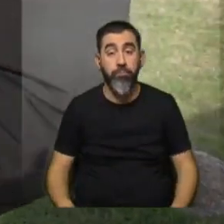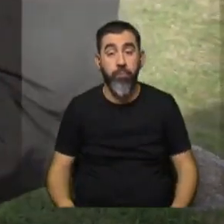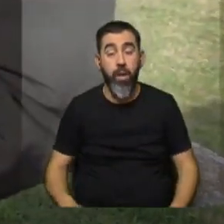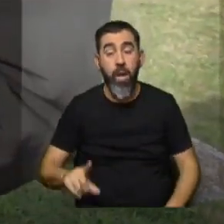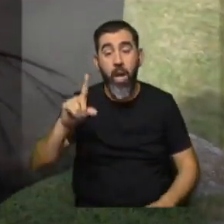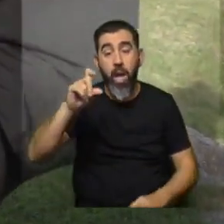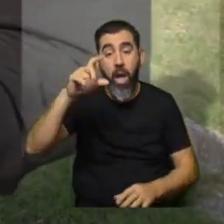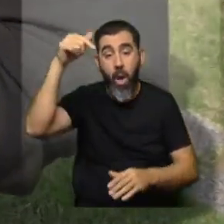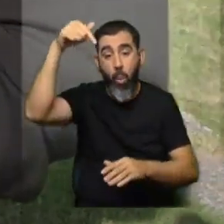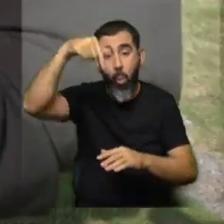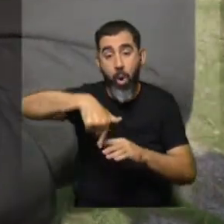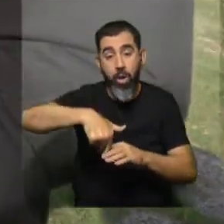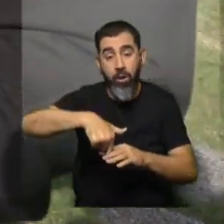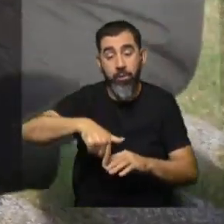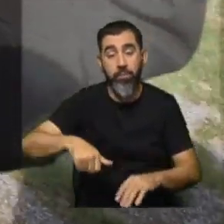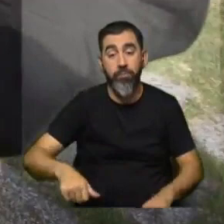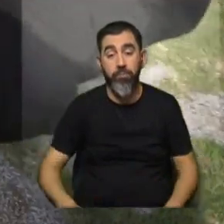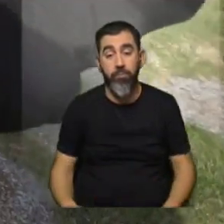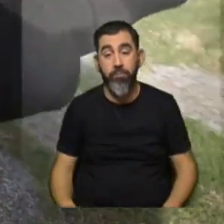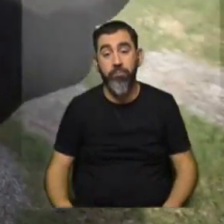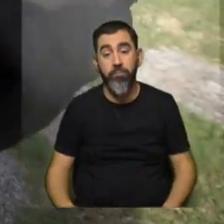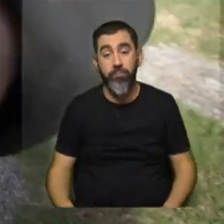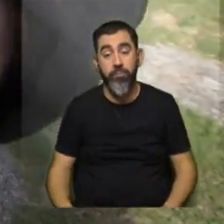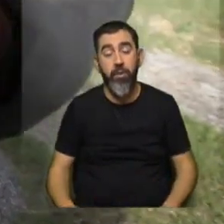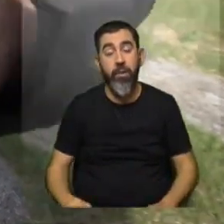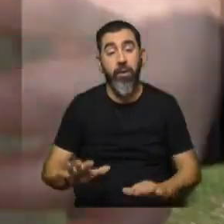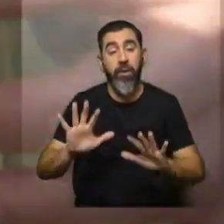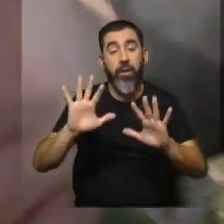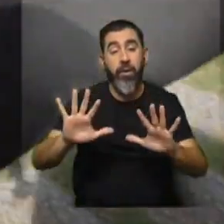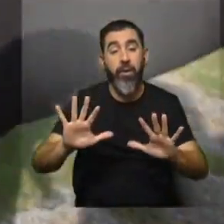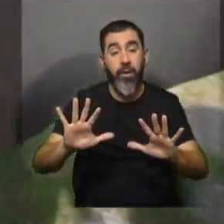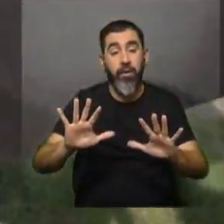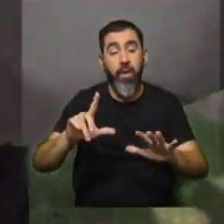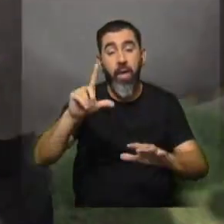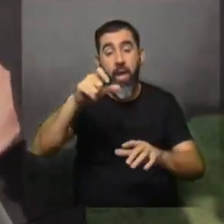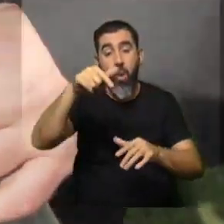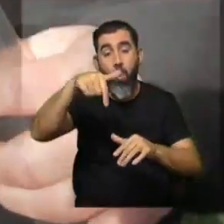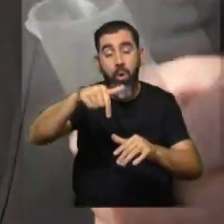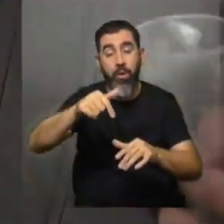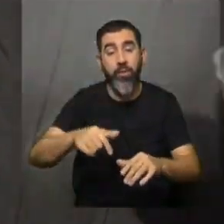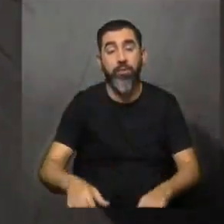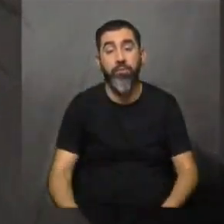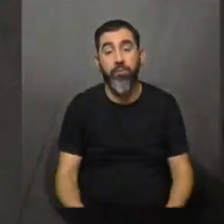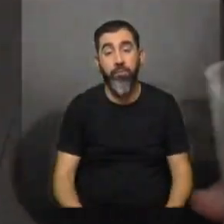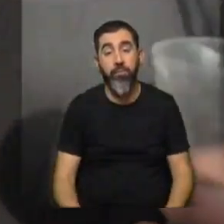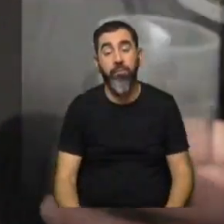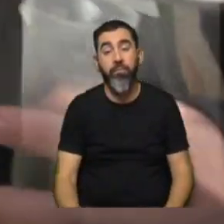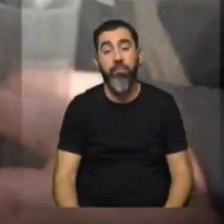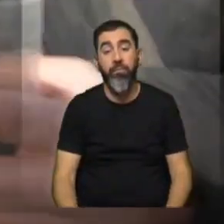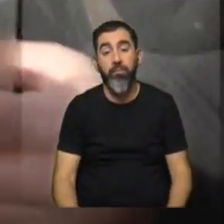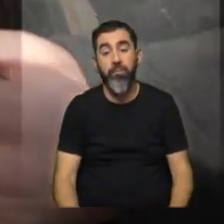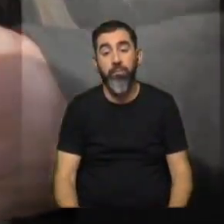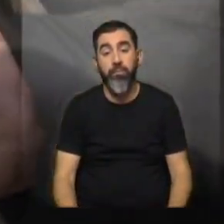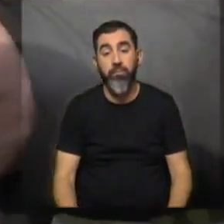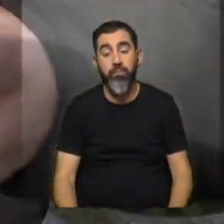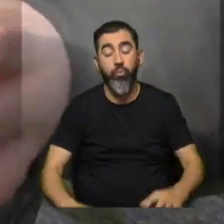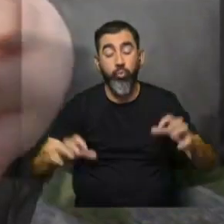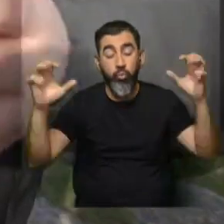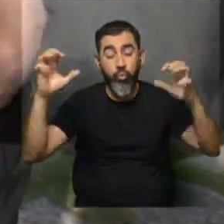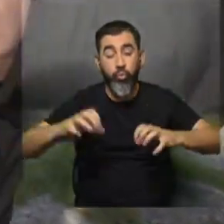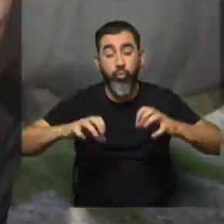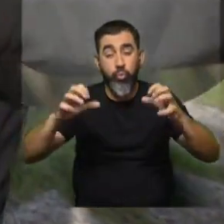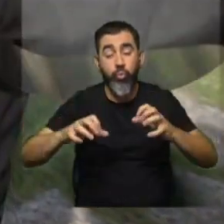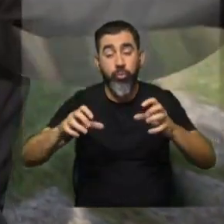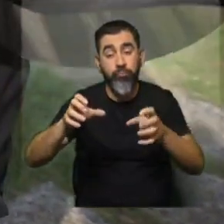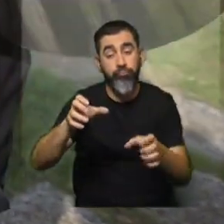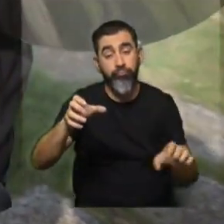cae por aquí y queda depositada en este recipiente. Cuando hay precipitación, se pasa a